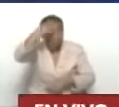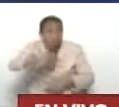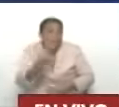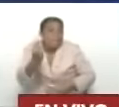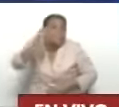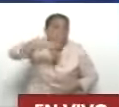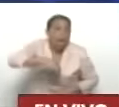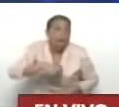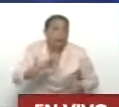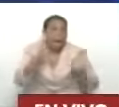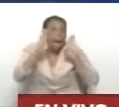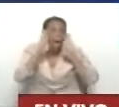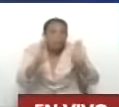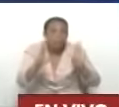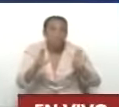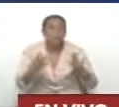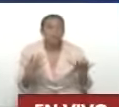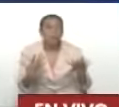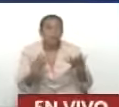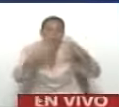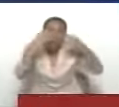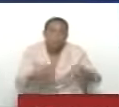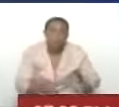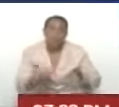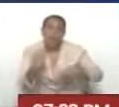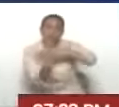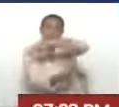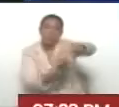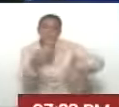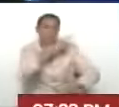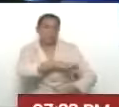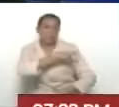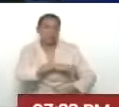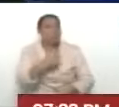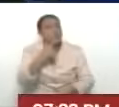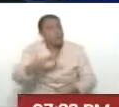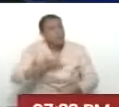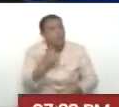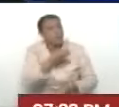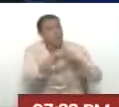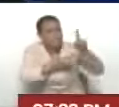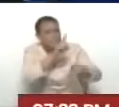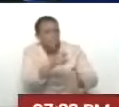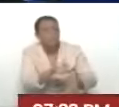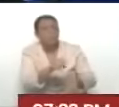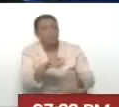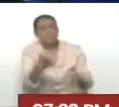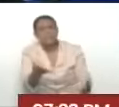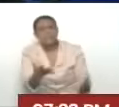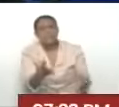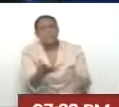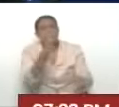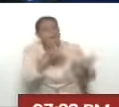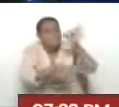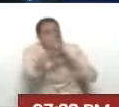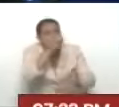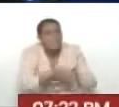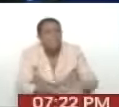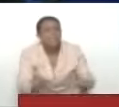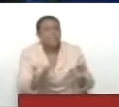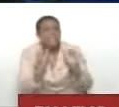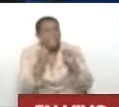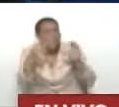más atención para consolidar la transición al socialismo? Yo quisiera, presidente, que este tema me lo hiciera extensivo